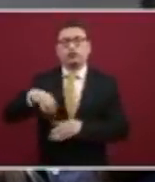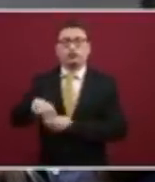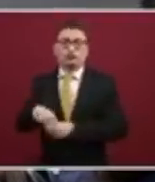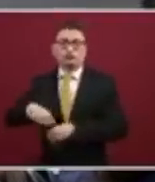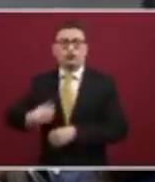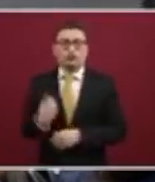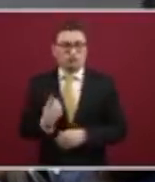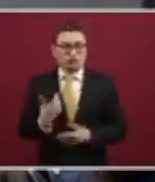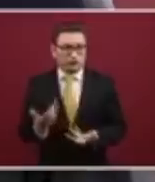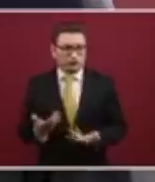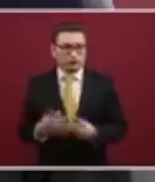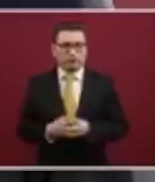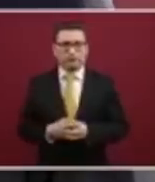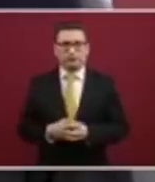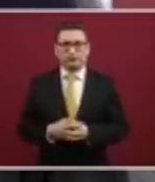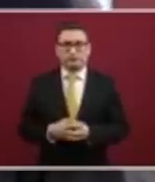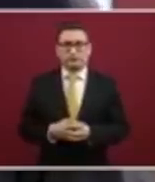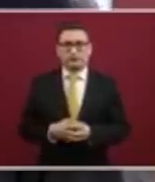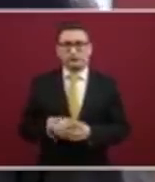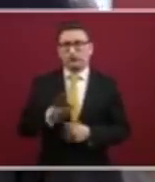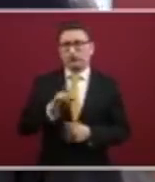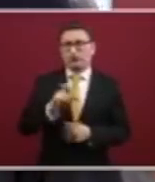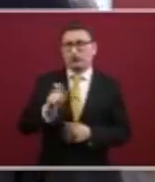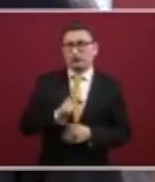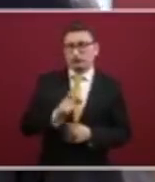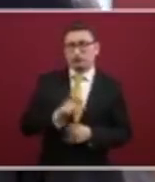que autoriza Fox